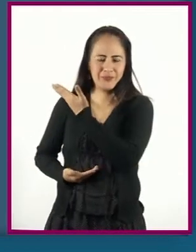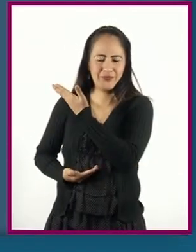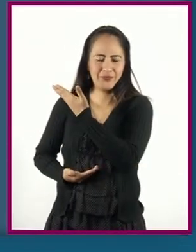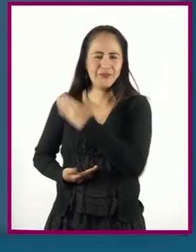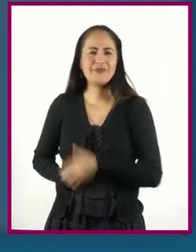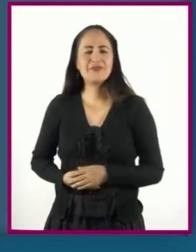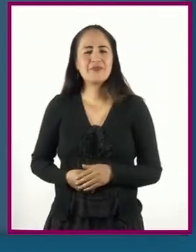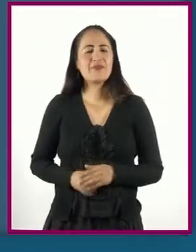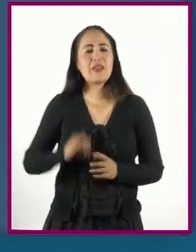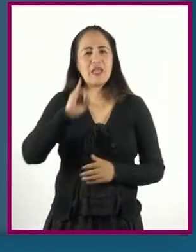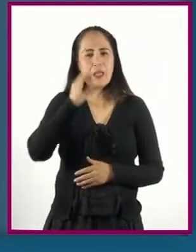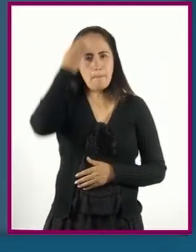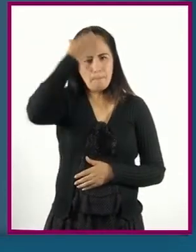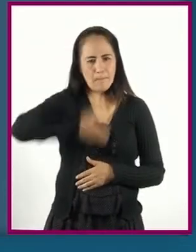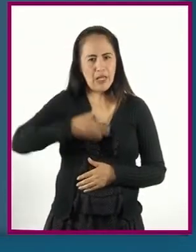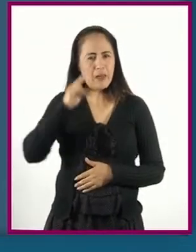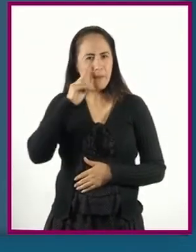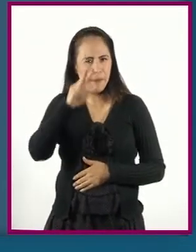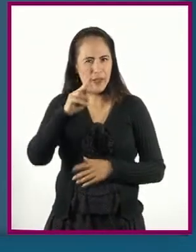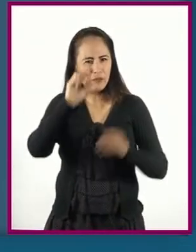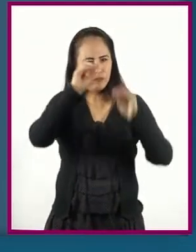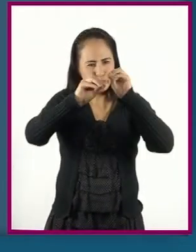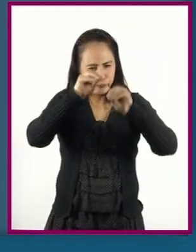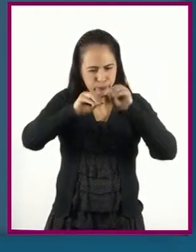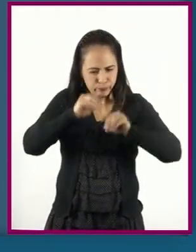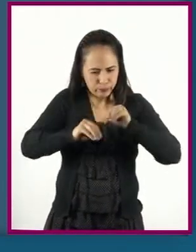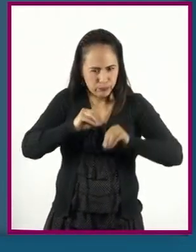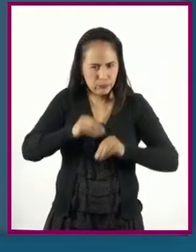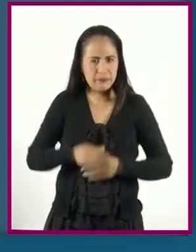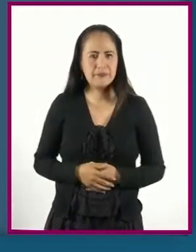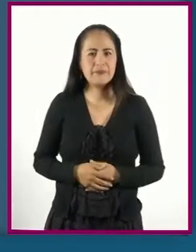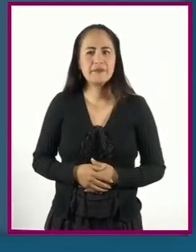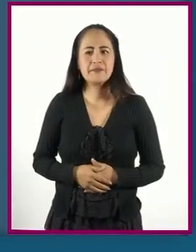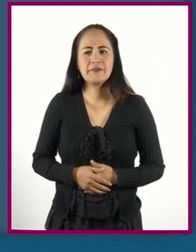donde se representan estos aspectos.